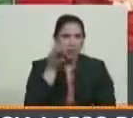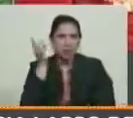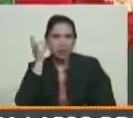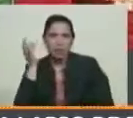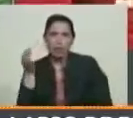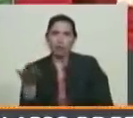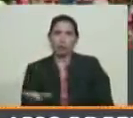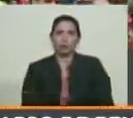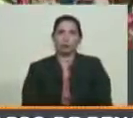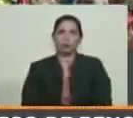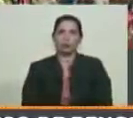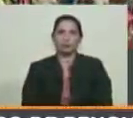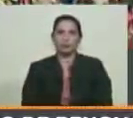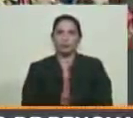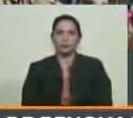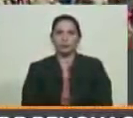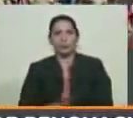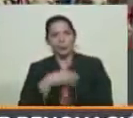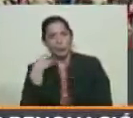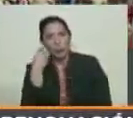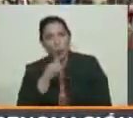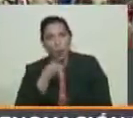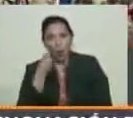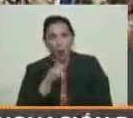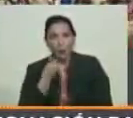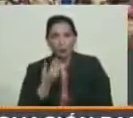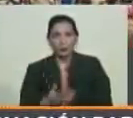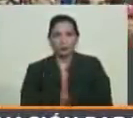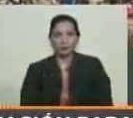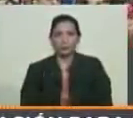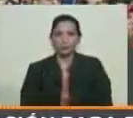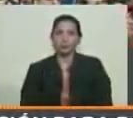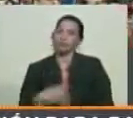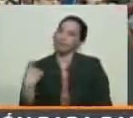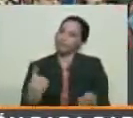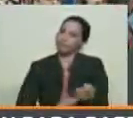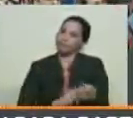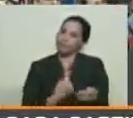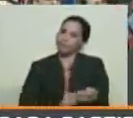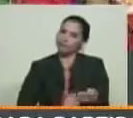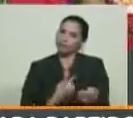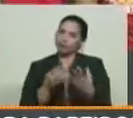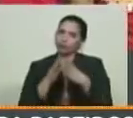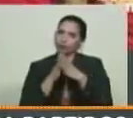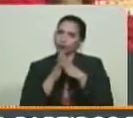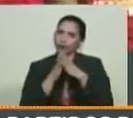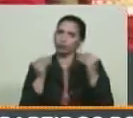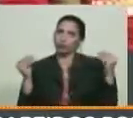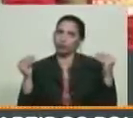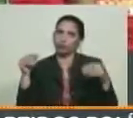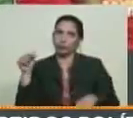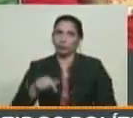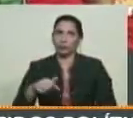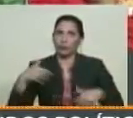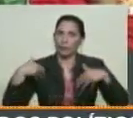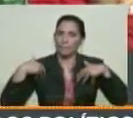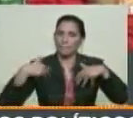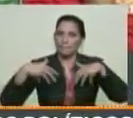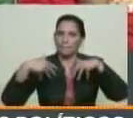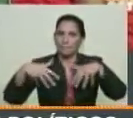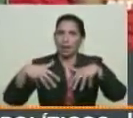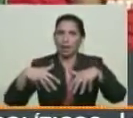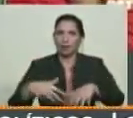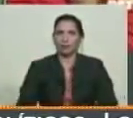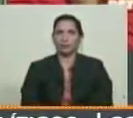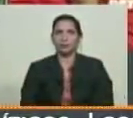mujeres, para sus jóvenes. Hermanos, hermanas, en esa marcha de hoy venía